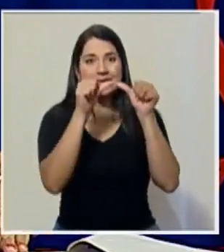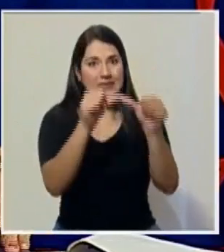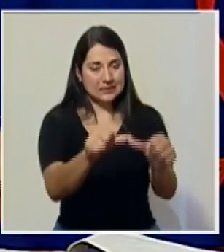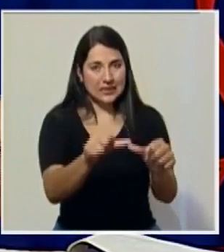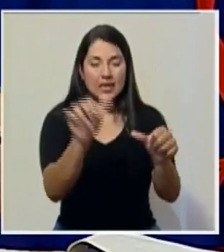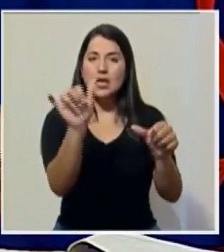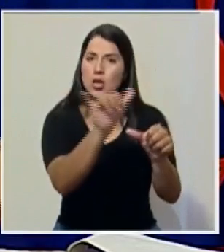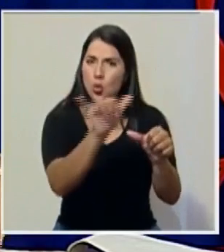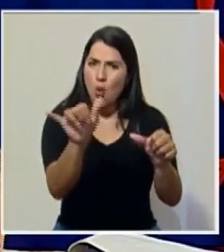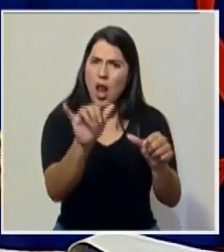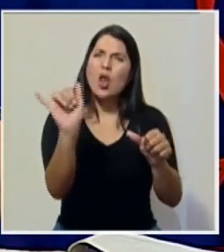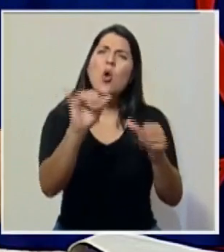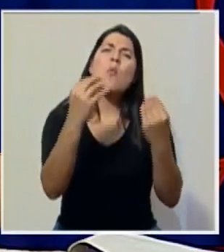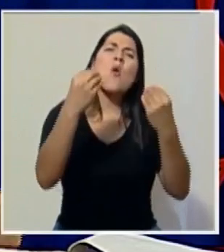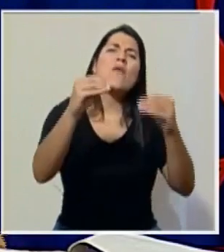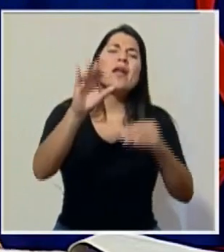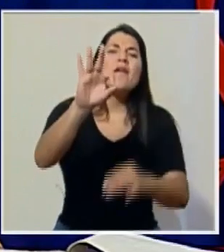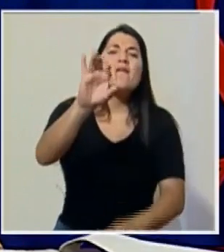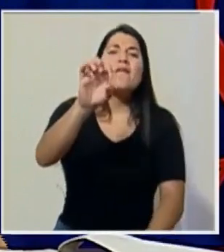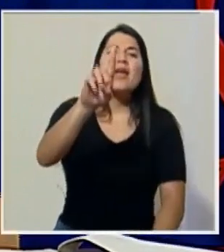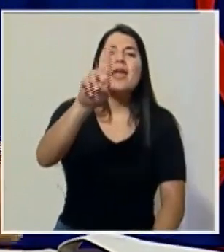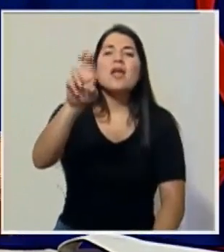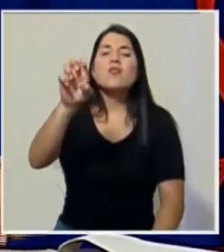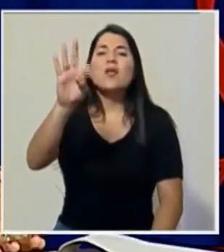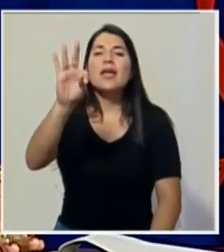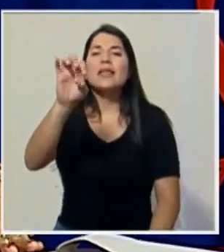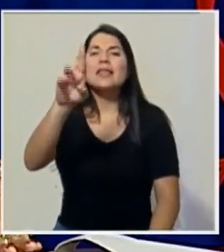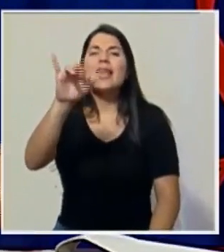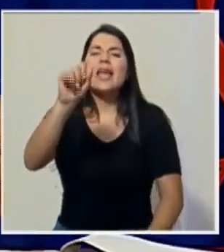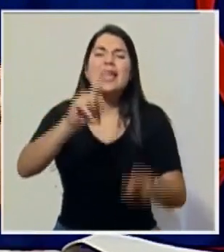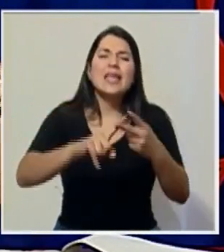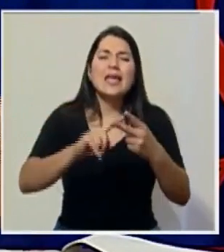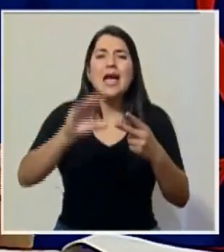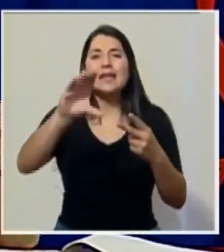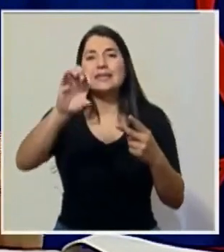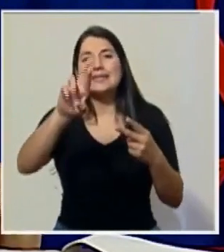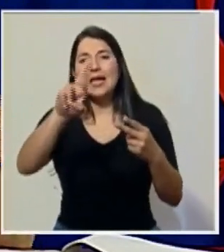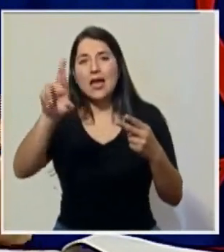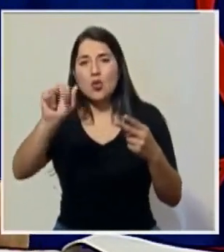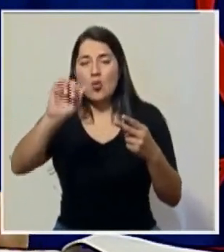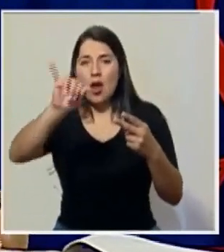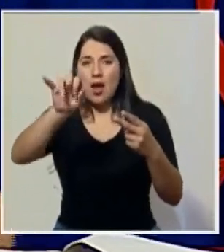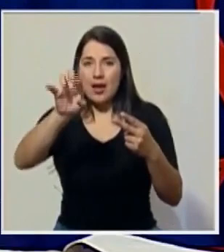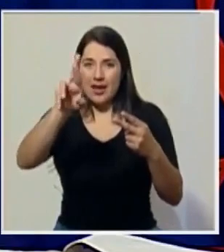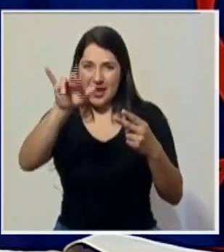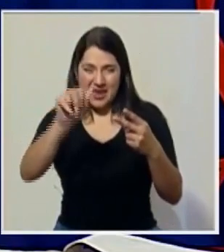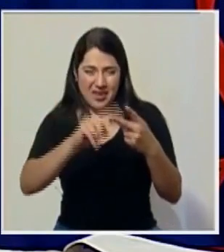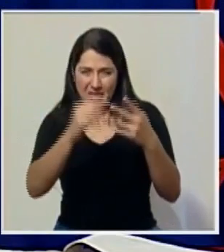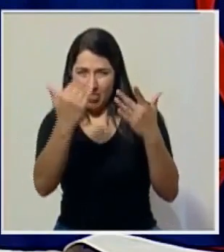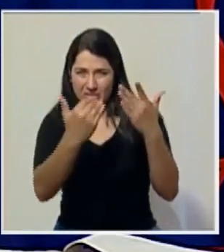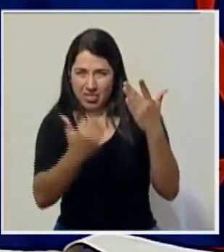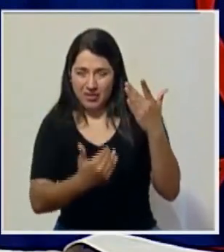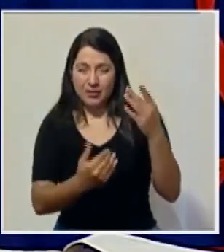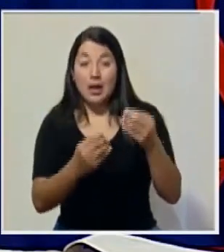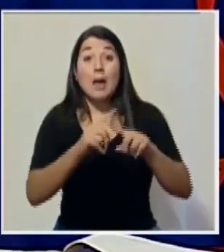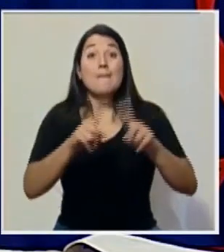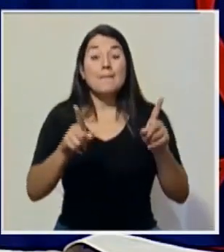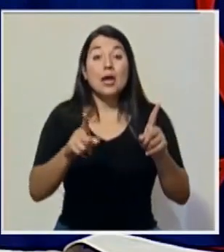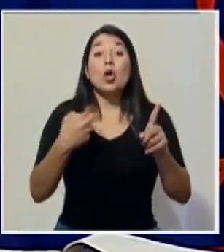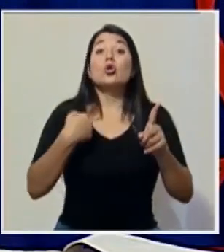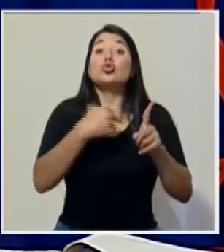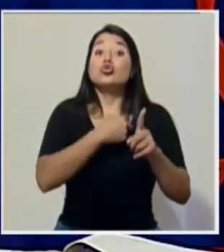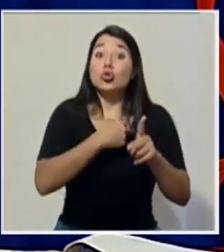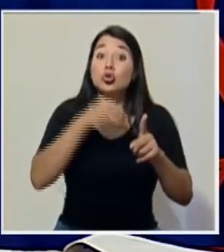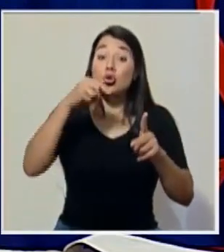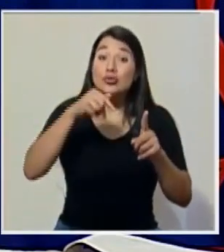que era donde teníamos las ferreterías, teníamos otro tipo de negocios, cerrajerías. A esta lista adicionamos esto